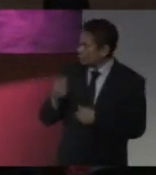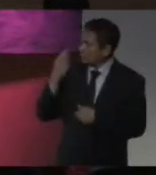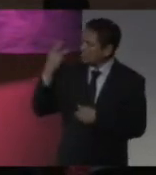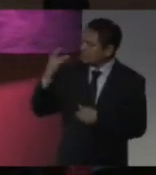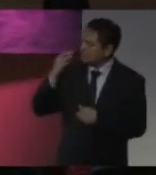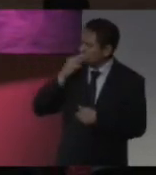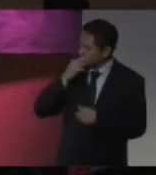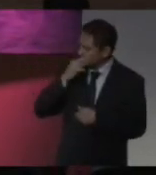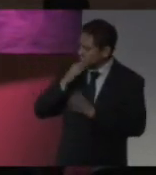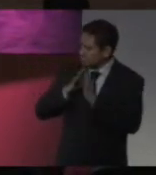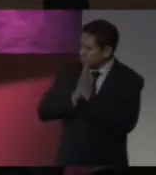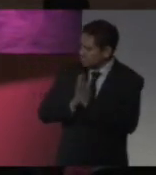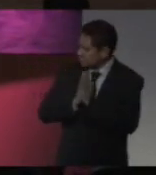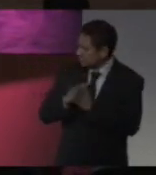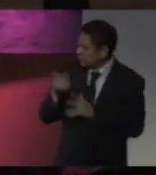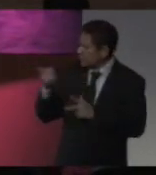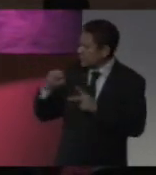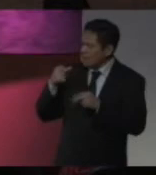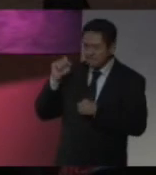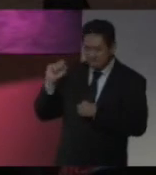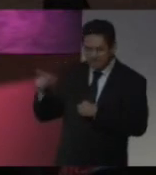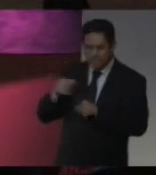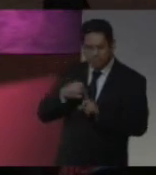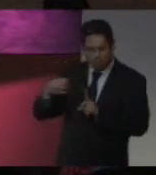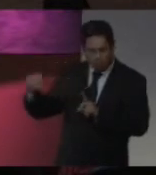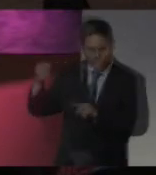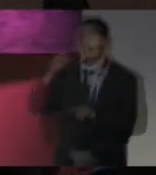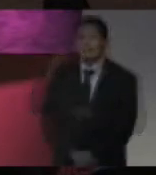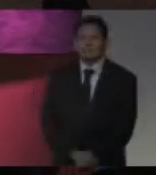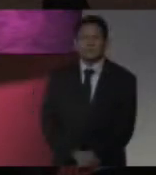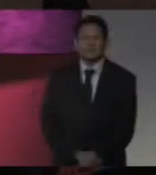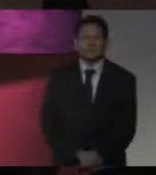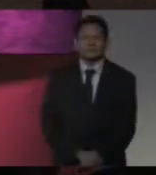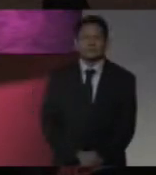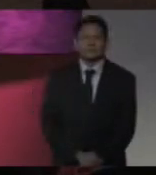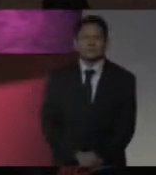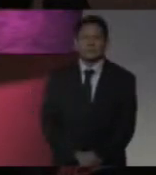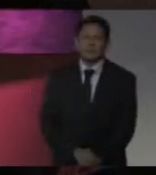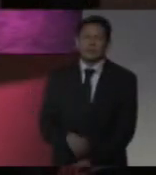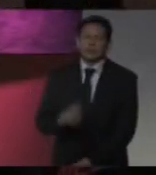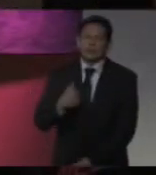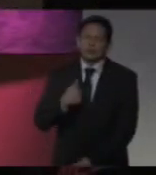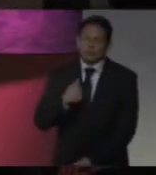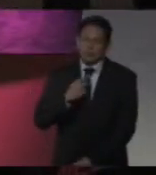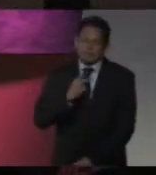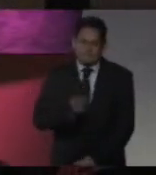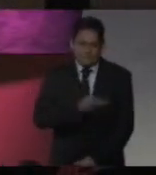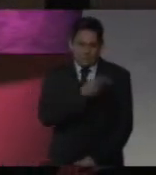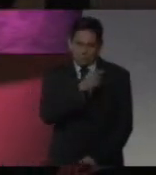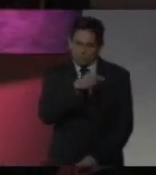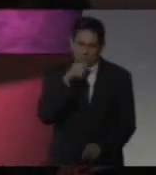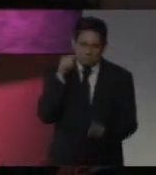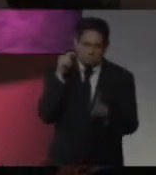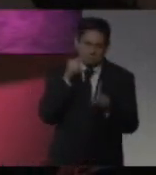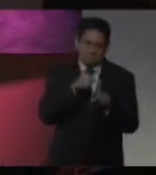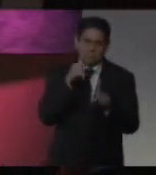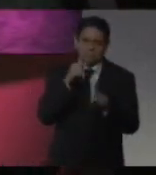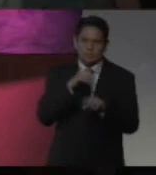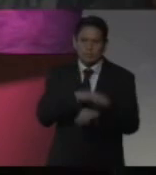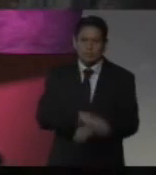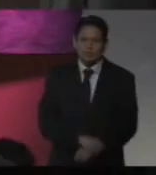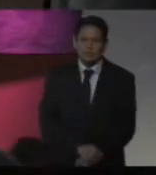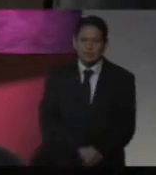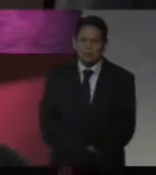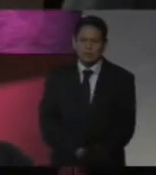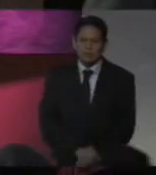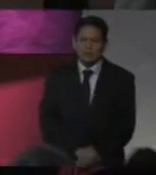respondan. Iniciamos en el mismo orden de las exposiciones. Bueno, para mí había una pregunta muy puntual sobre el,